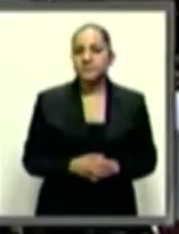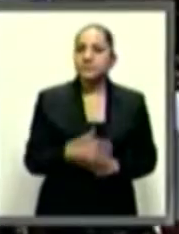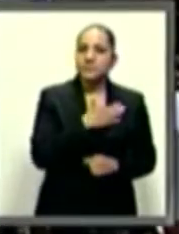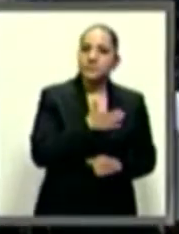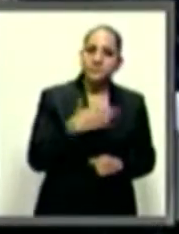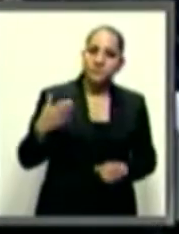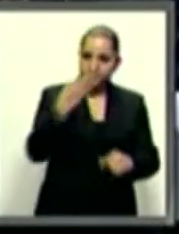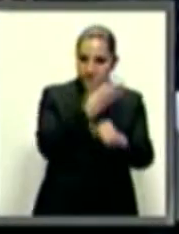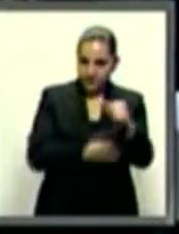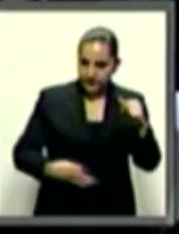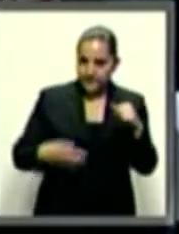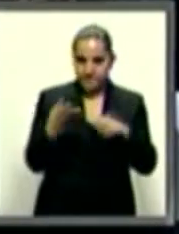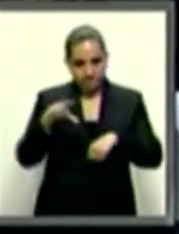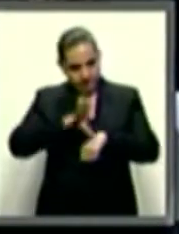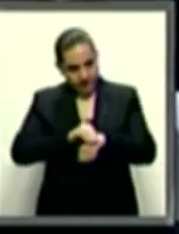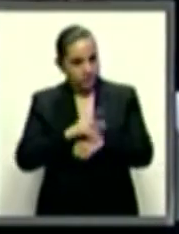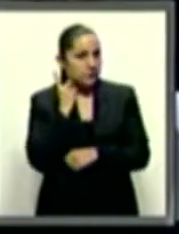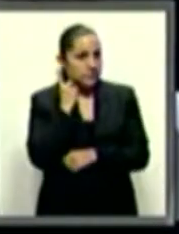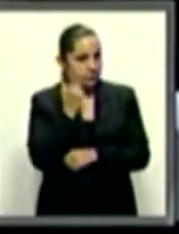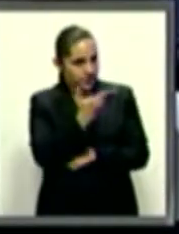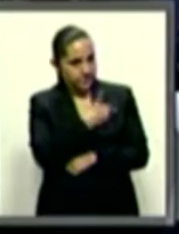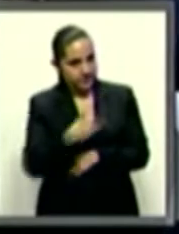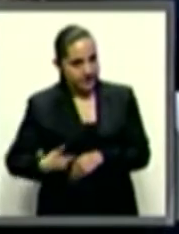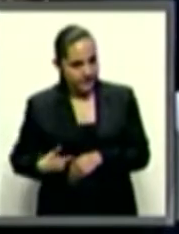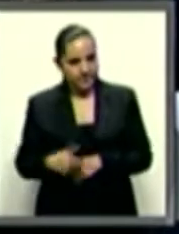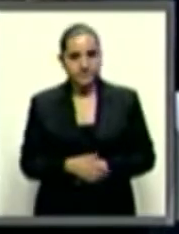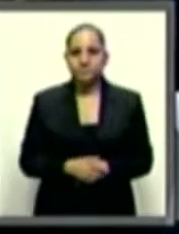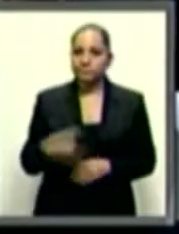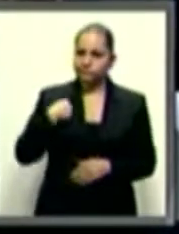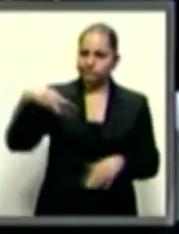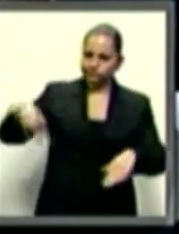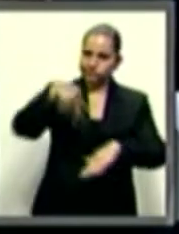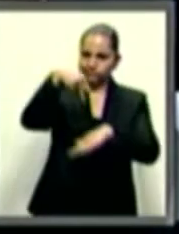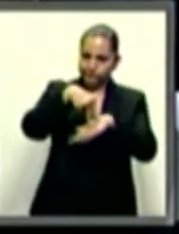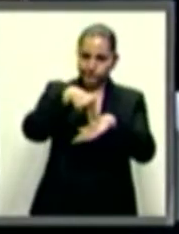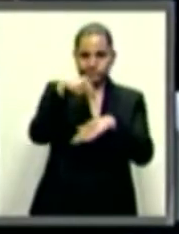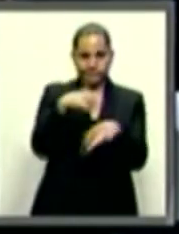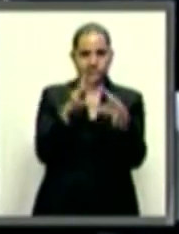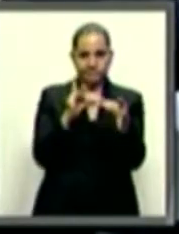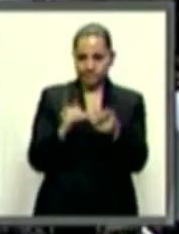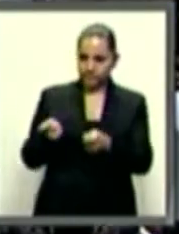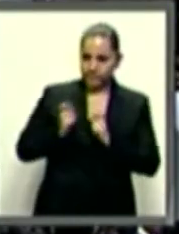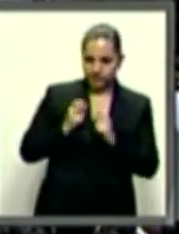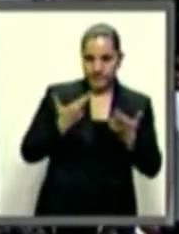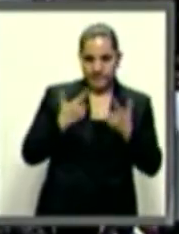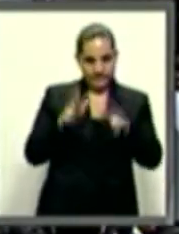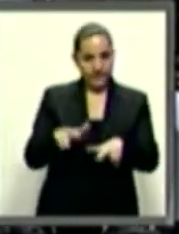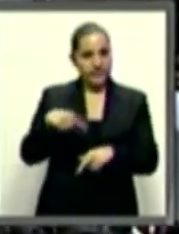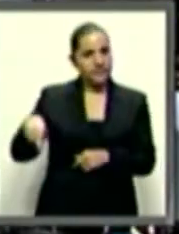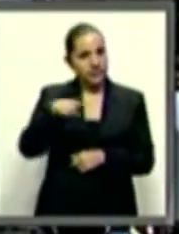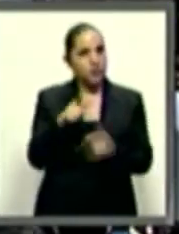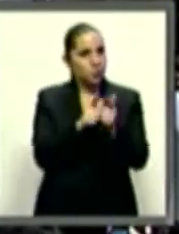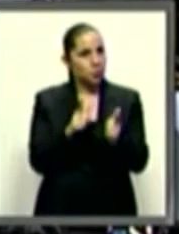Buenas tardes, con su permiso, diputado presidente. Acudo a esta tribuna a nombre del Grupo Parlamentario del PRD